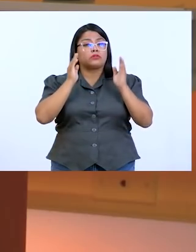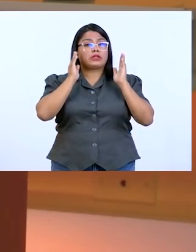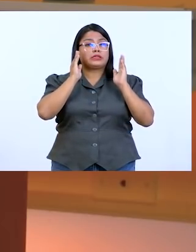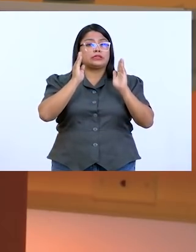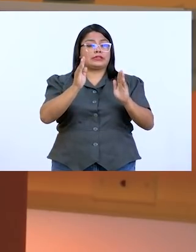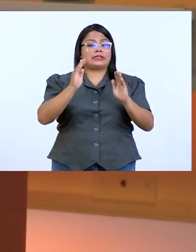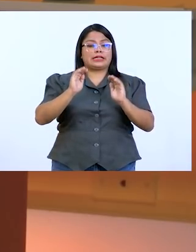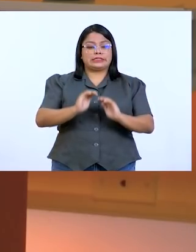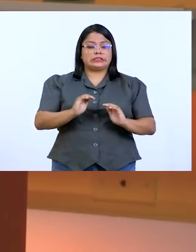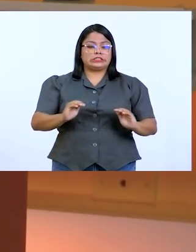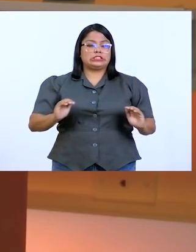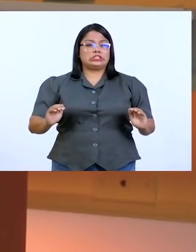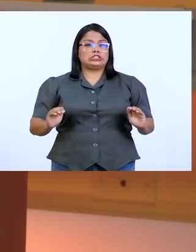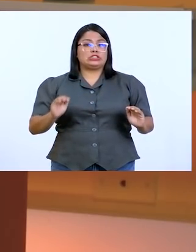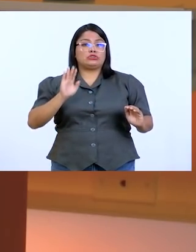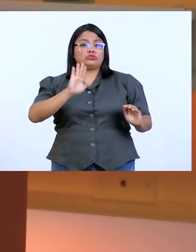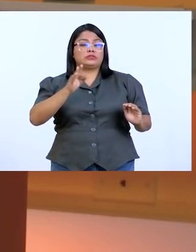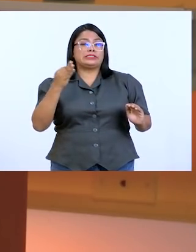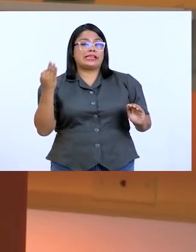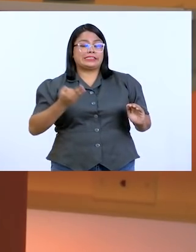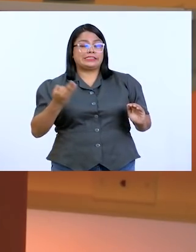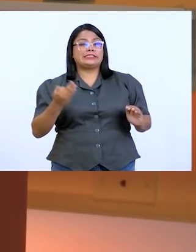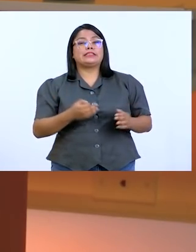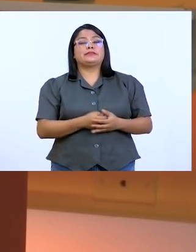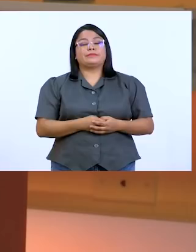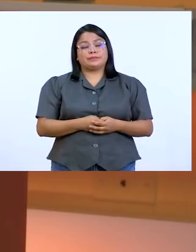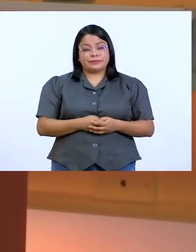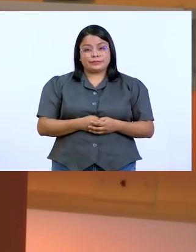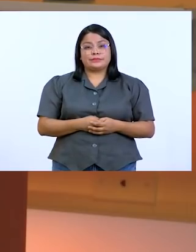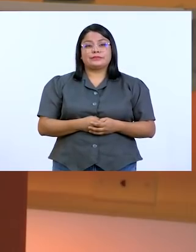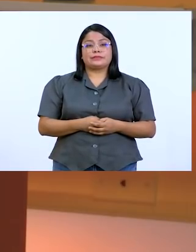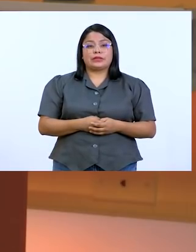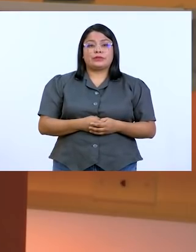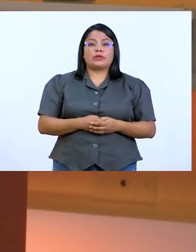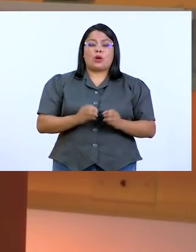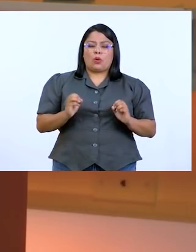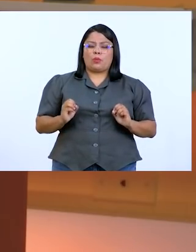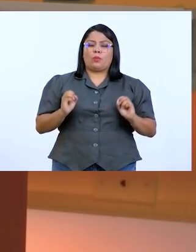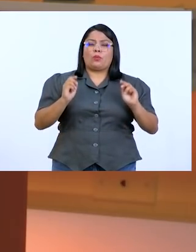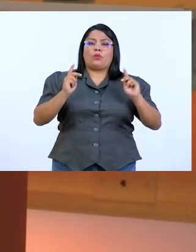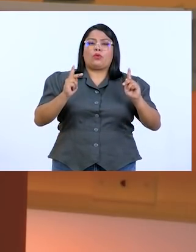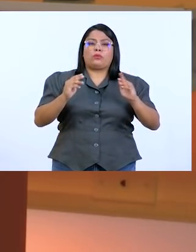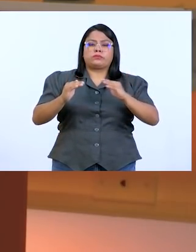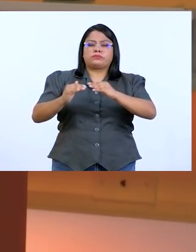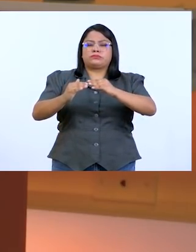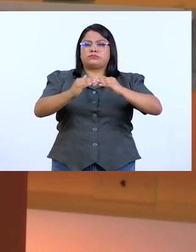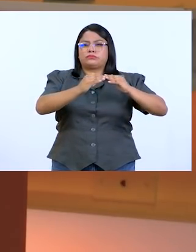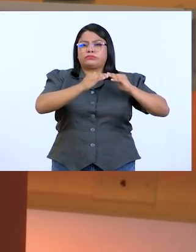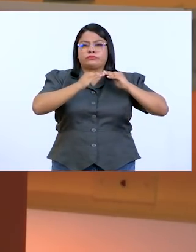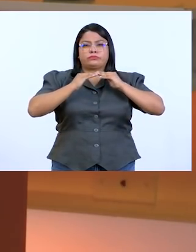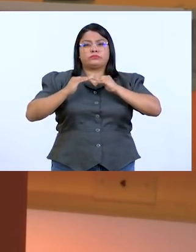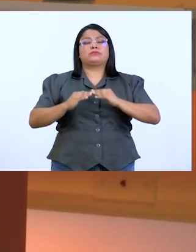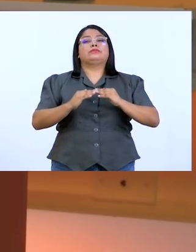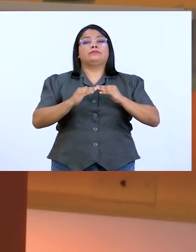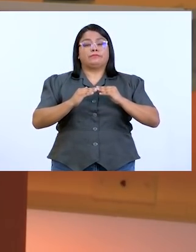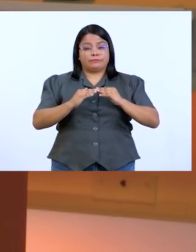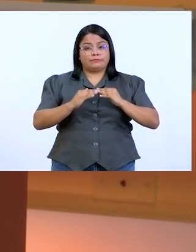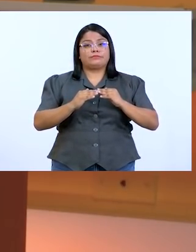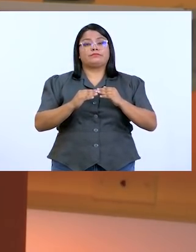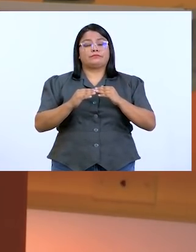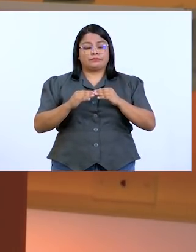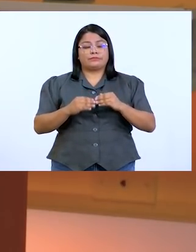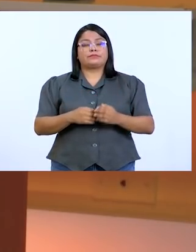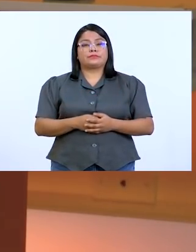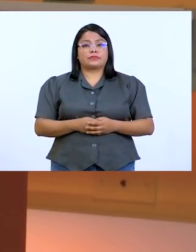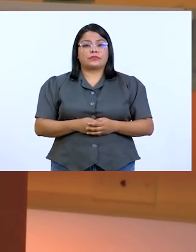para atender a cada niño o niña con sus necesidades, es decir, brindando oportunidades de aprendizaje que